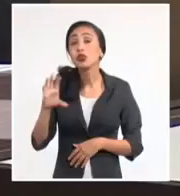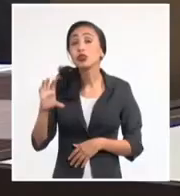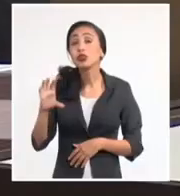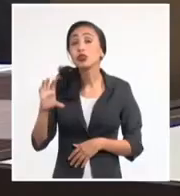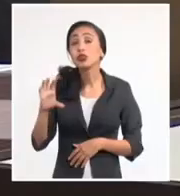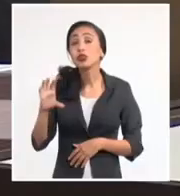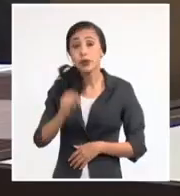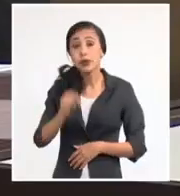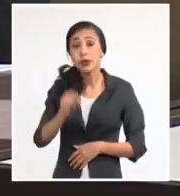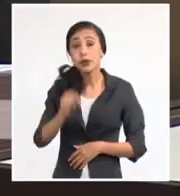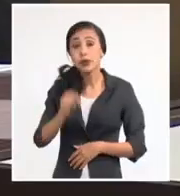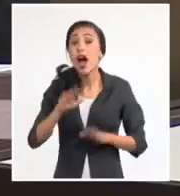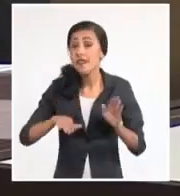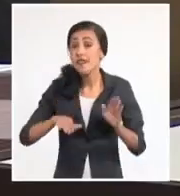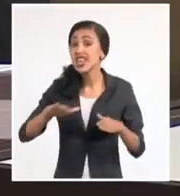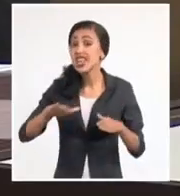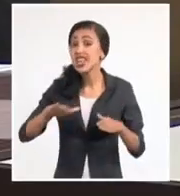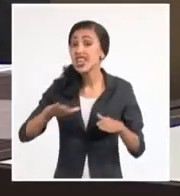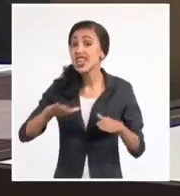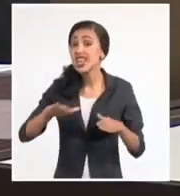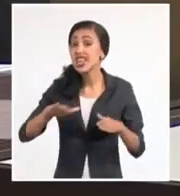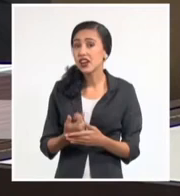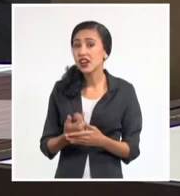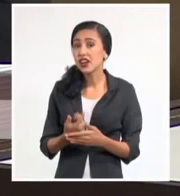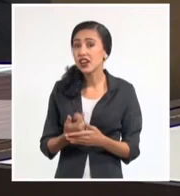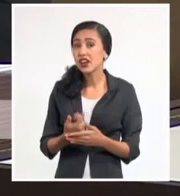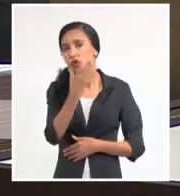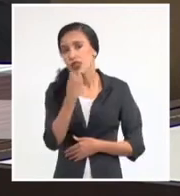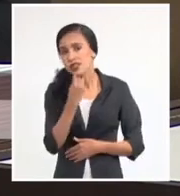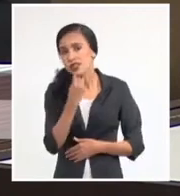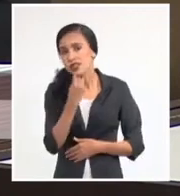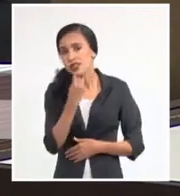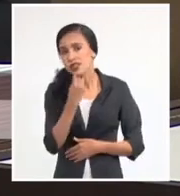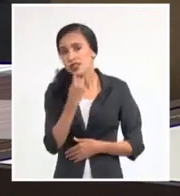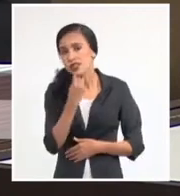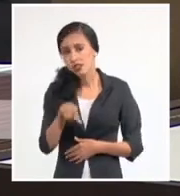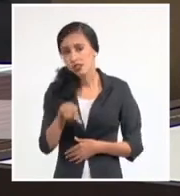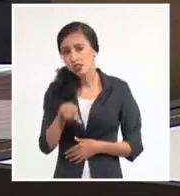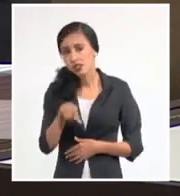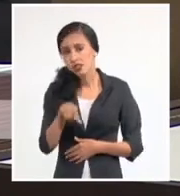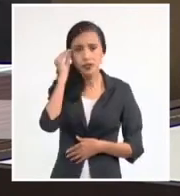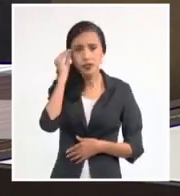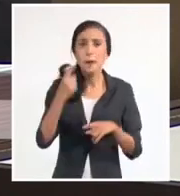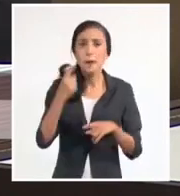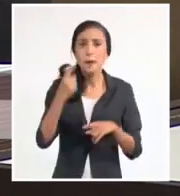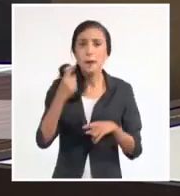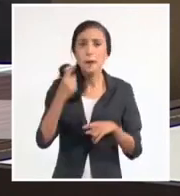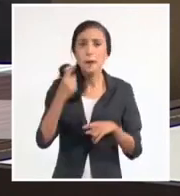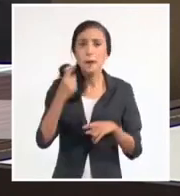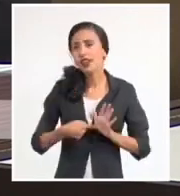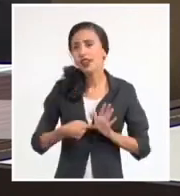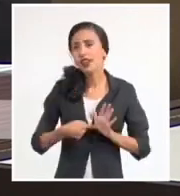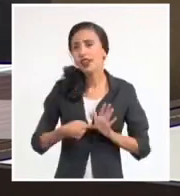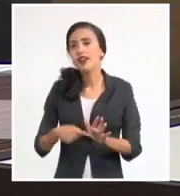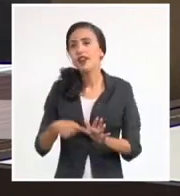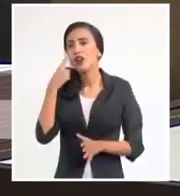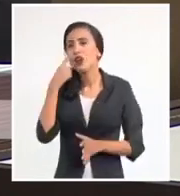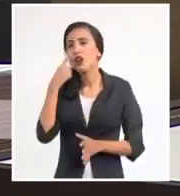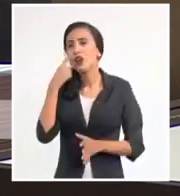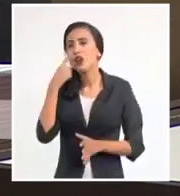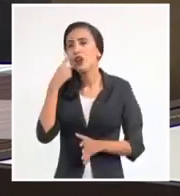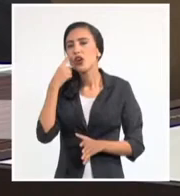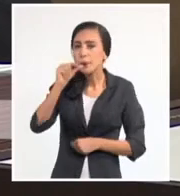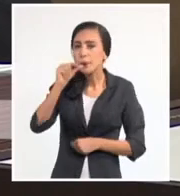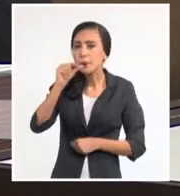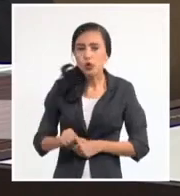a veces en el día, y eso habla, por supuesto, lo sabemos, pero nos va dando dimensiones de